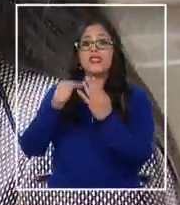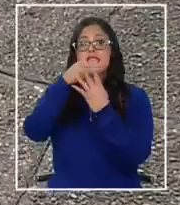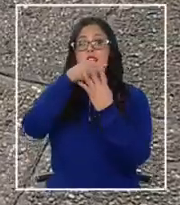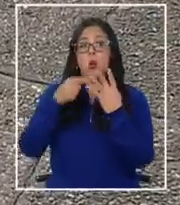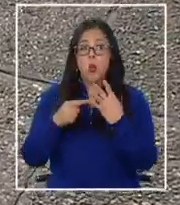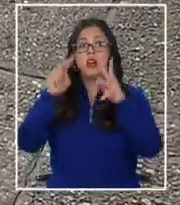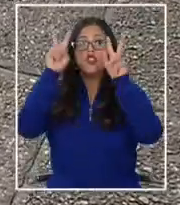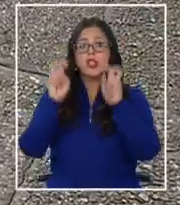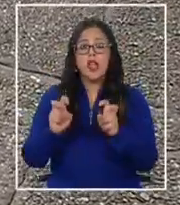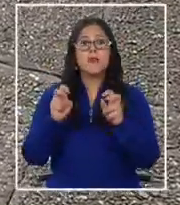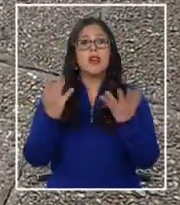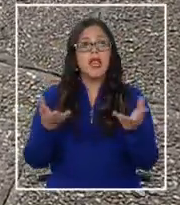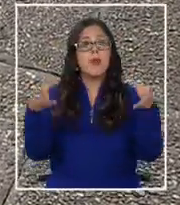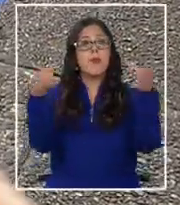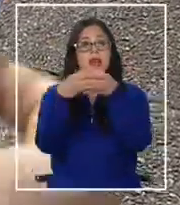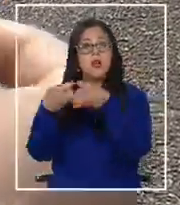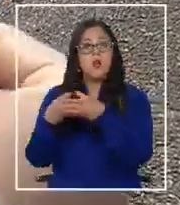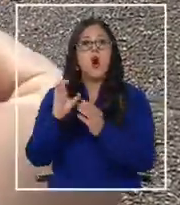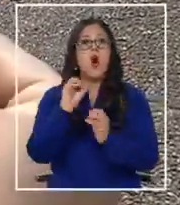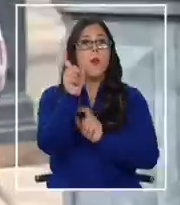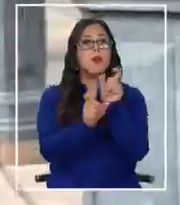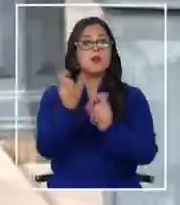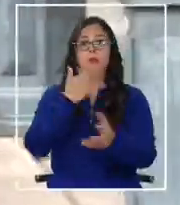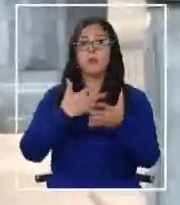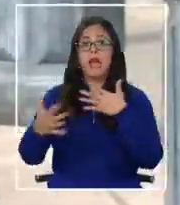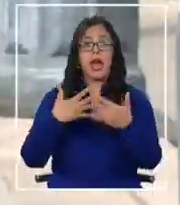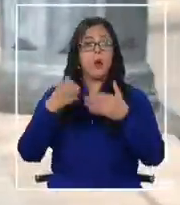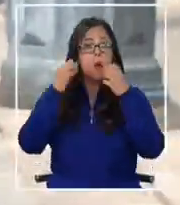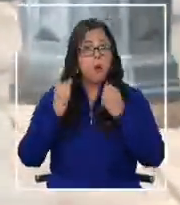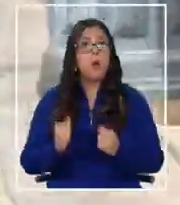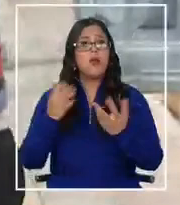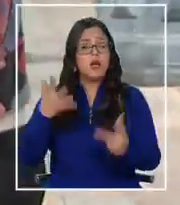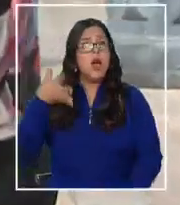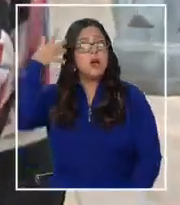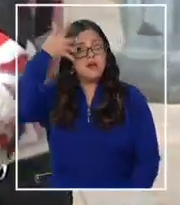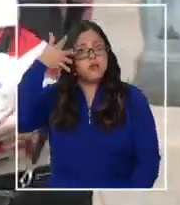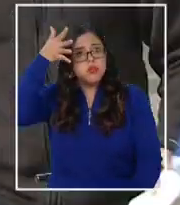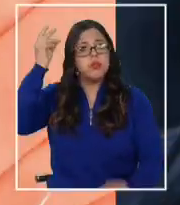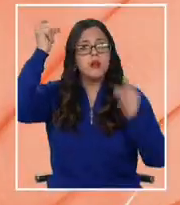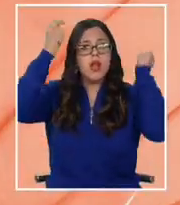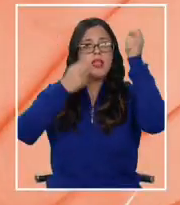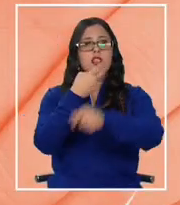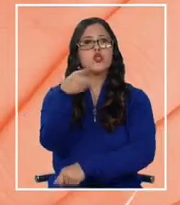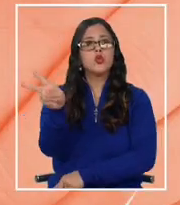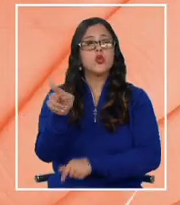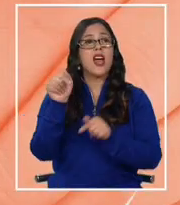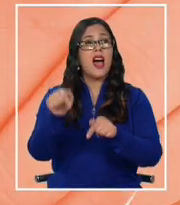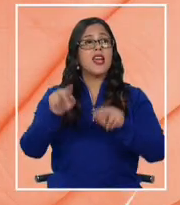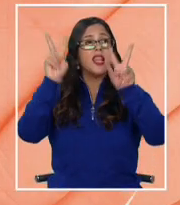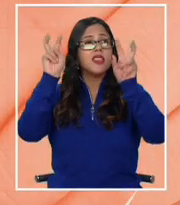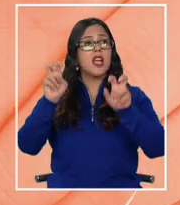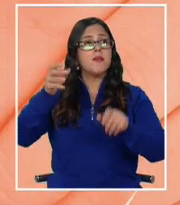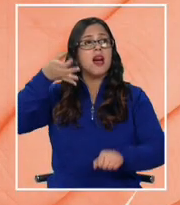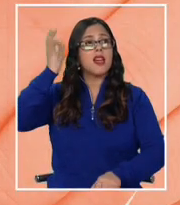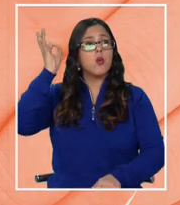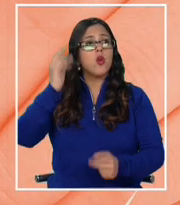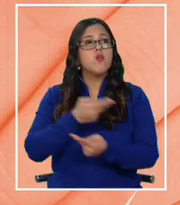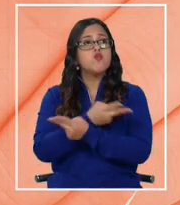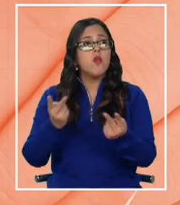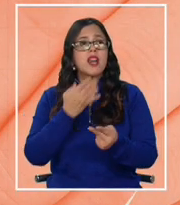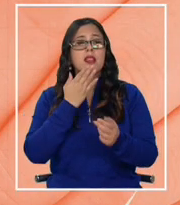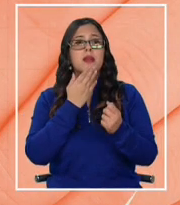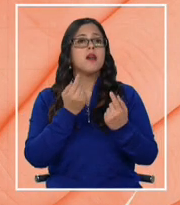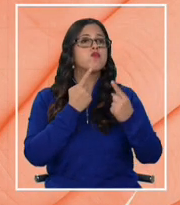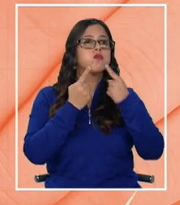mecanismos contemplados para que agrupaciones o personas naturales puedan exponer sus ideas. A las audiencias públicas se suman las consultas